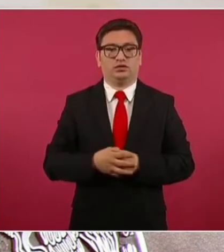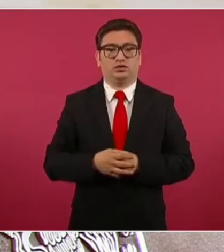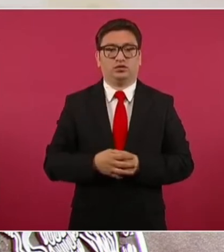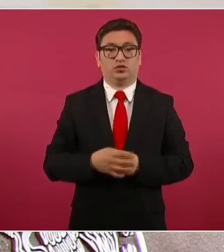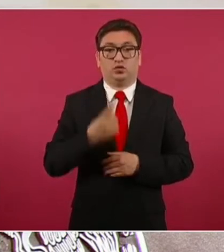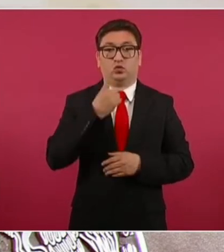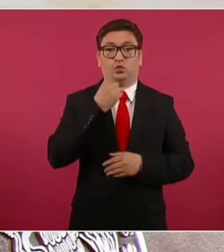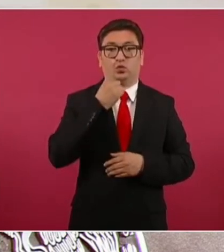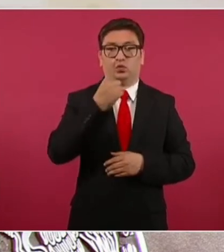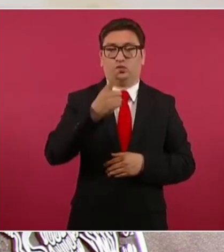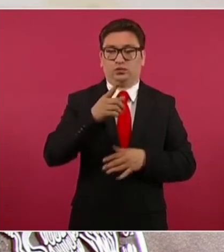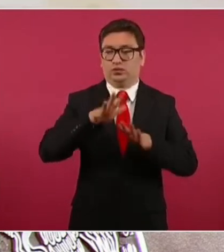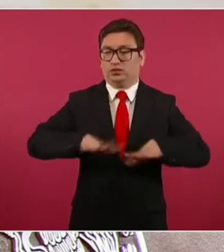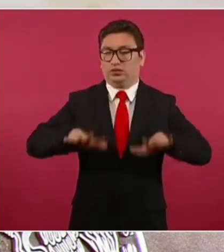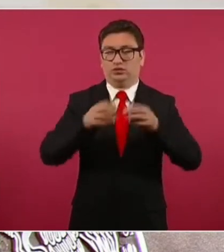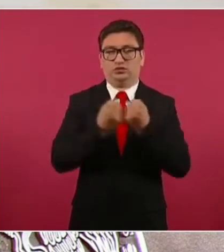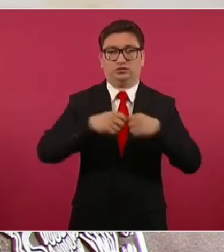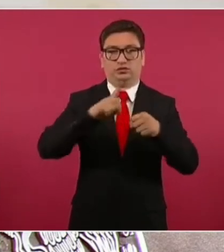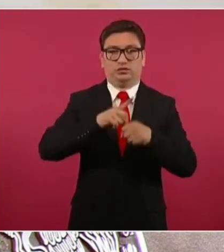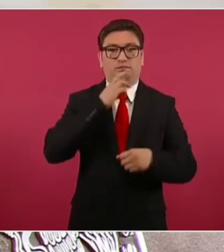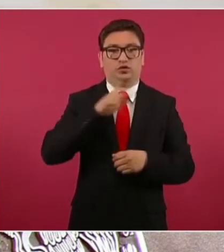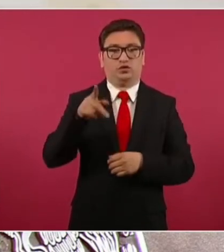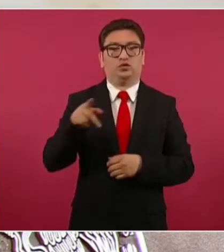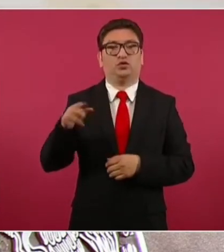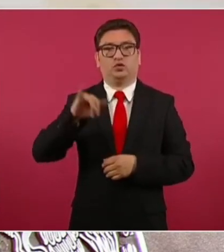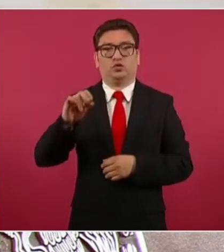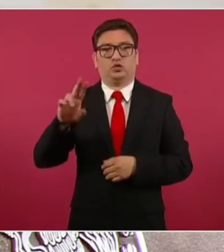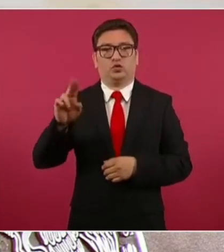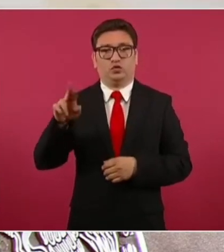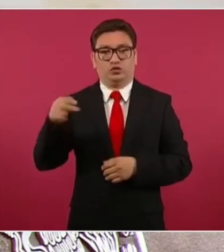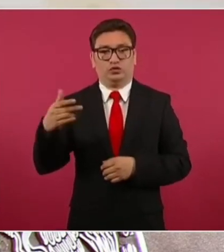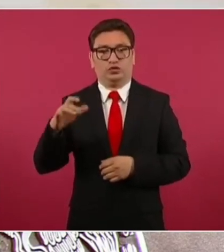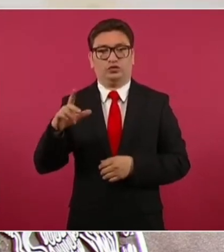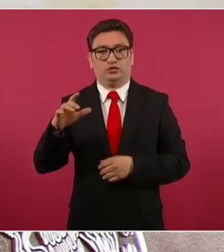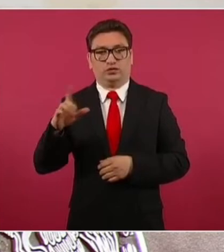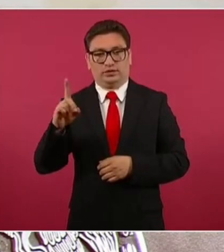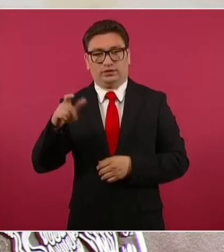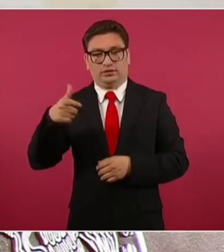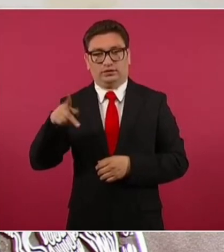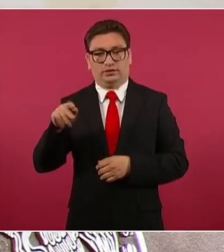Una sociedad mejor. John Kennedy Galbraith.